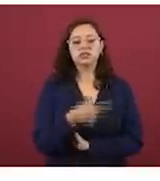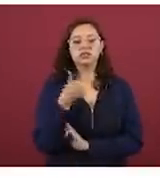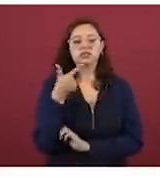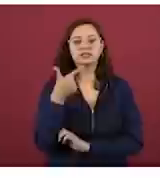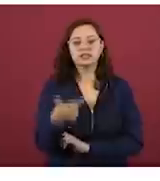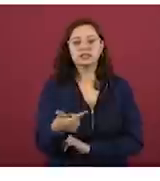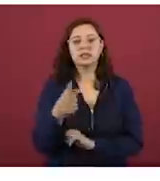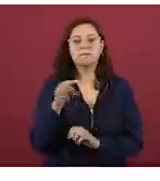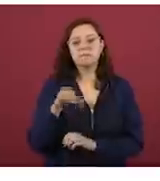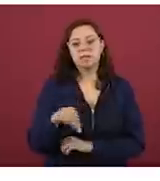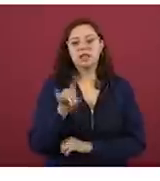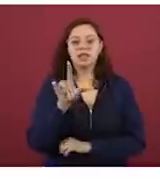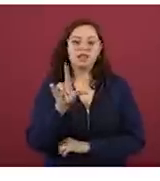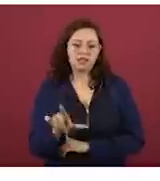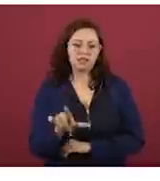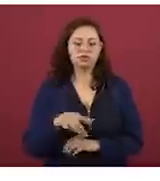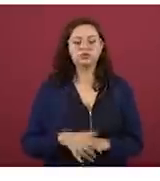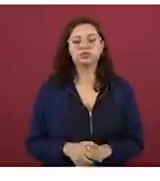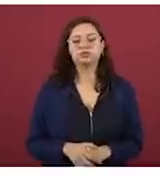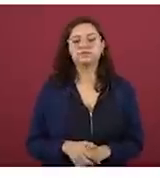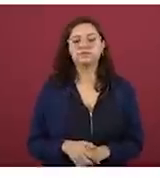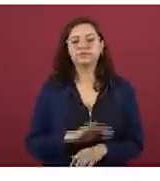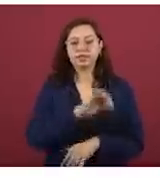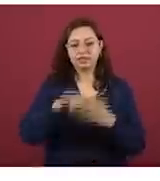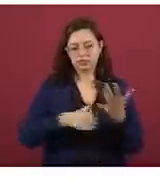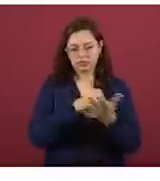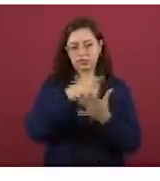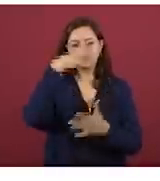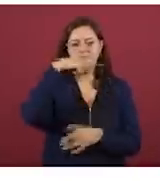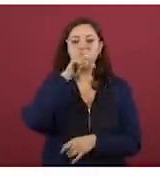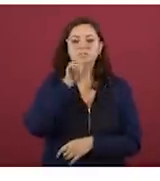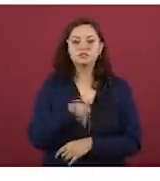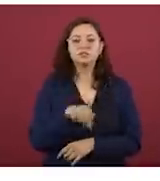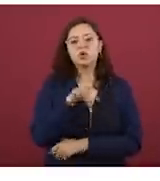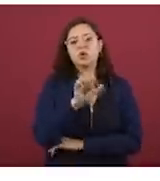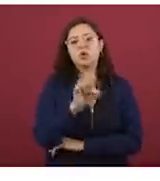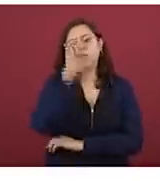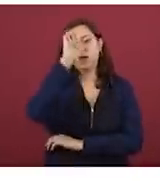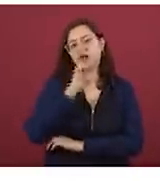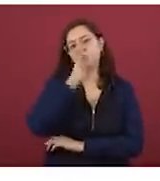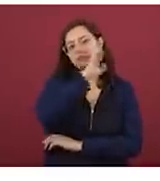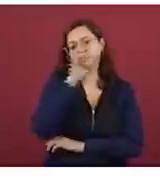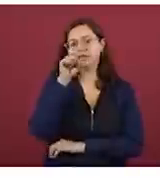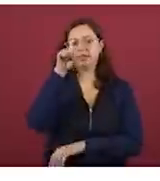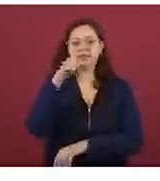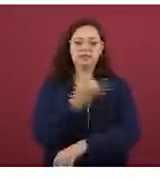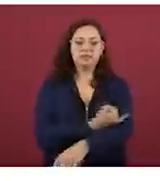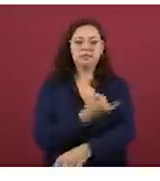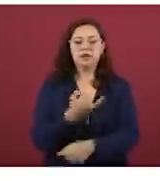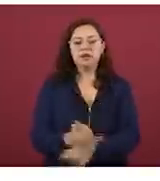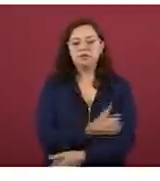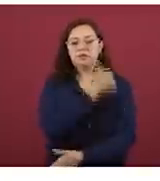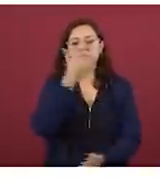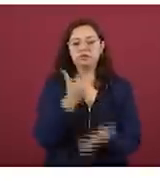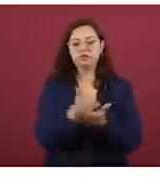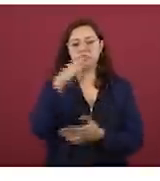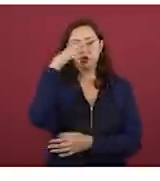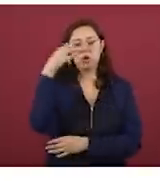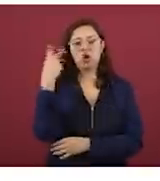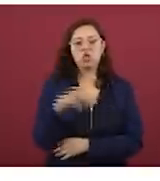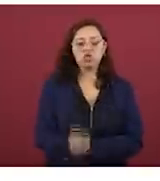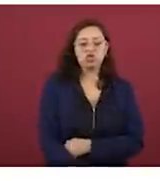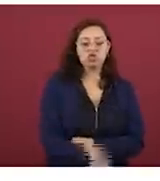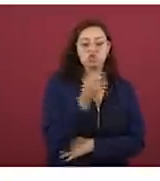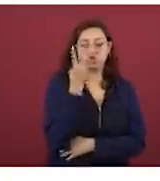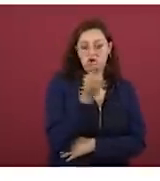20 litros. En la Ciudad de México, Combustibles Ermita, en Iztapalapa, Ciudad de México, 2 bombas